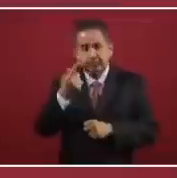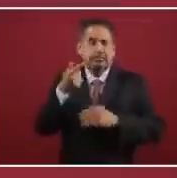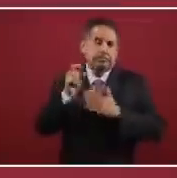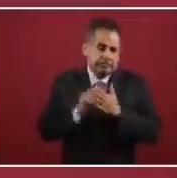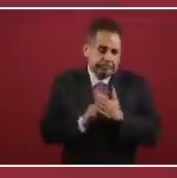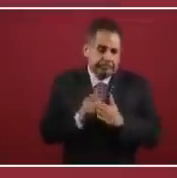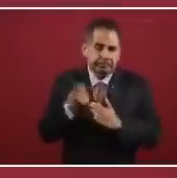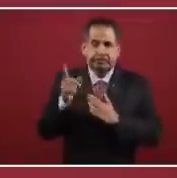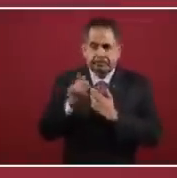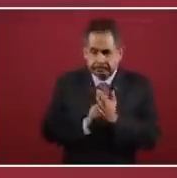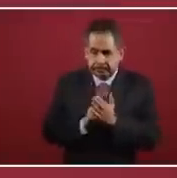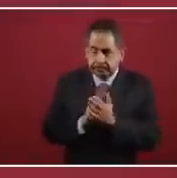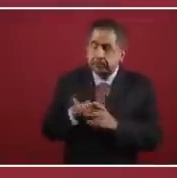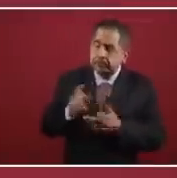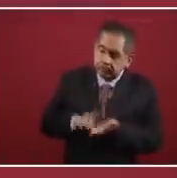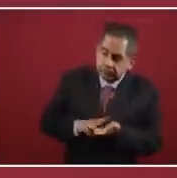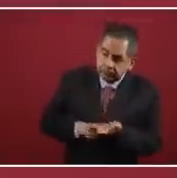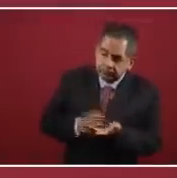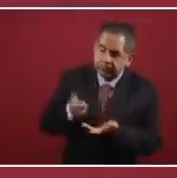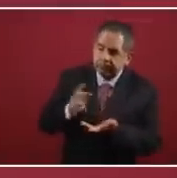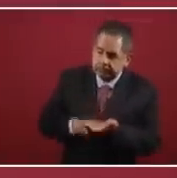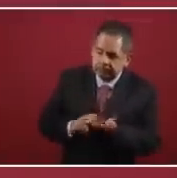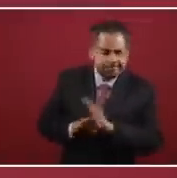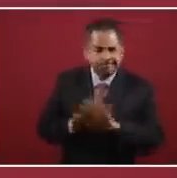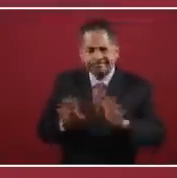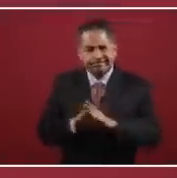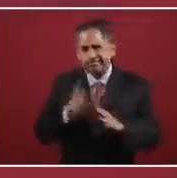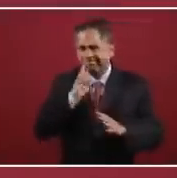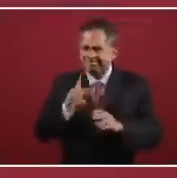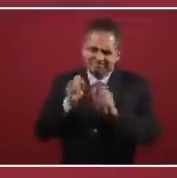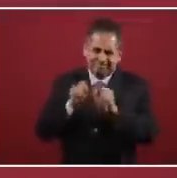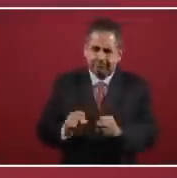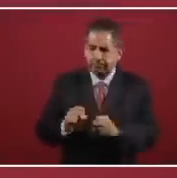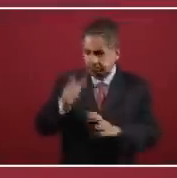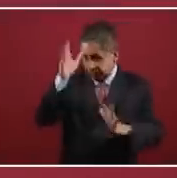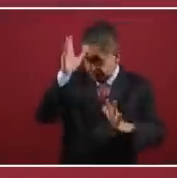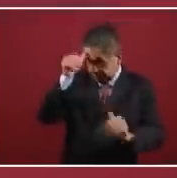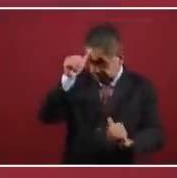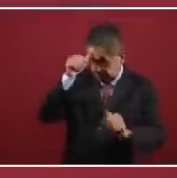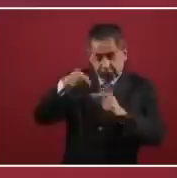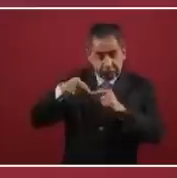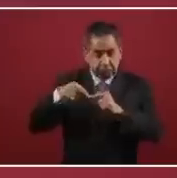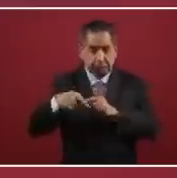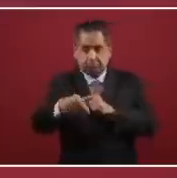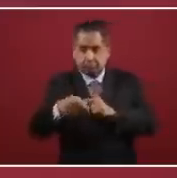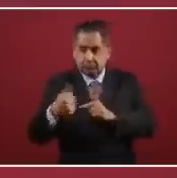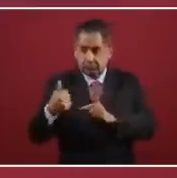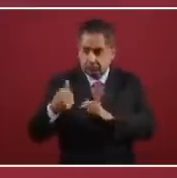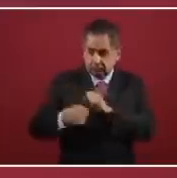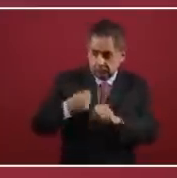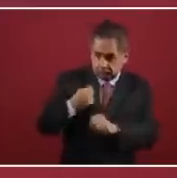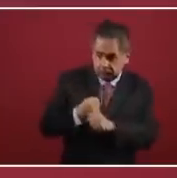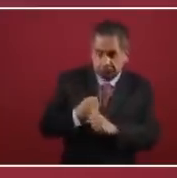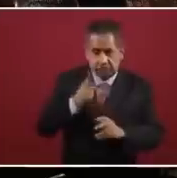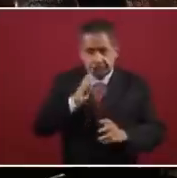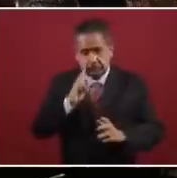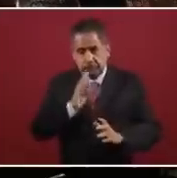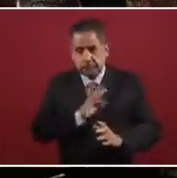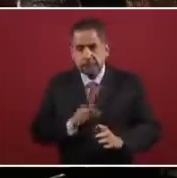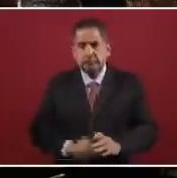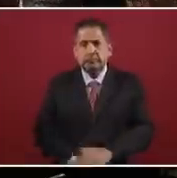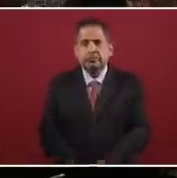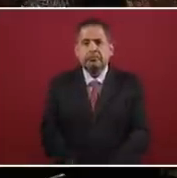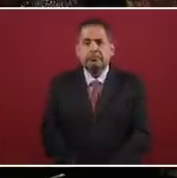estar fijando una cuota y una cuota, sino dar la certidumbre de qué es lo que va a ocurrir a lo largo de todo el sexenio.